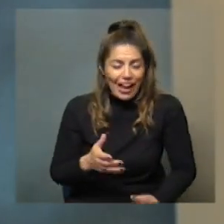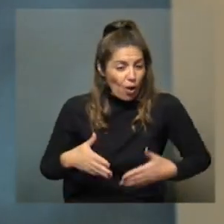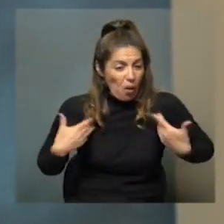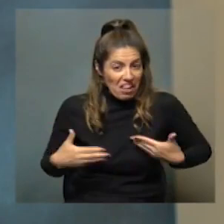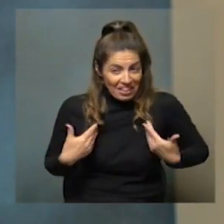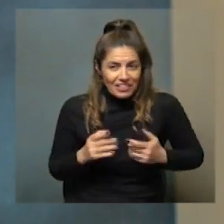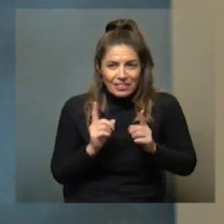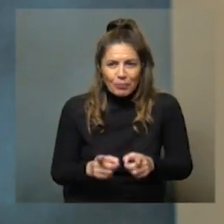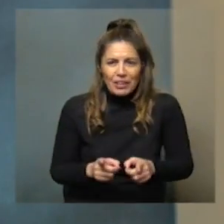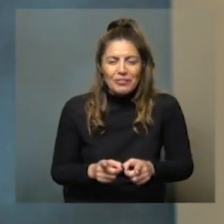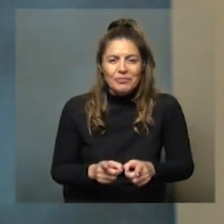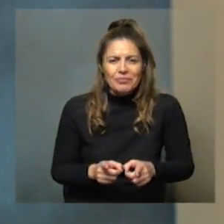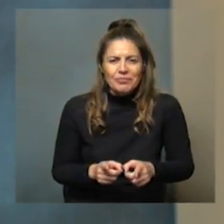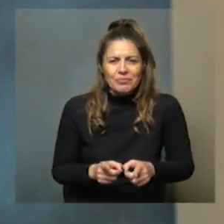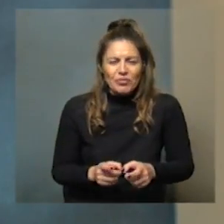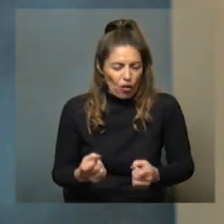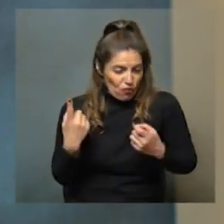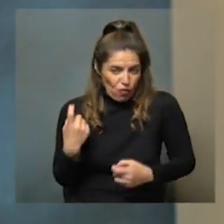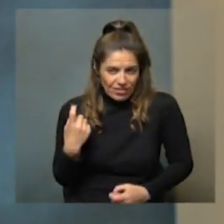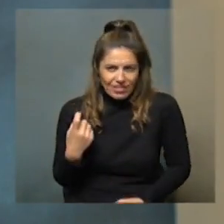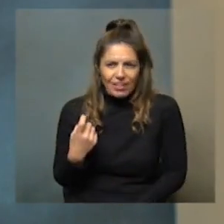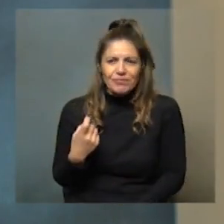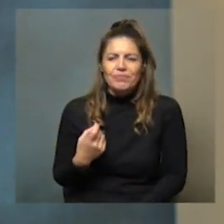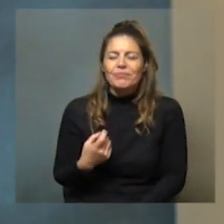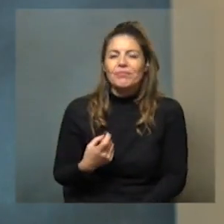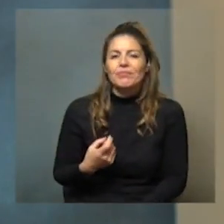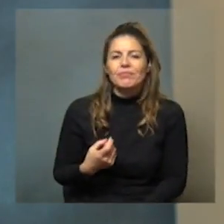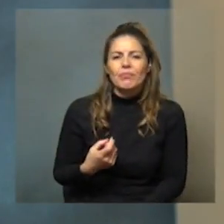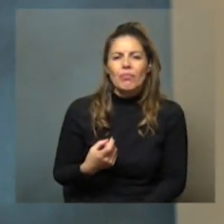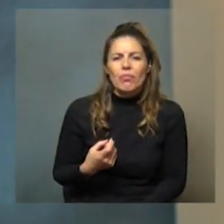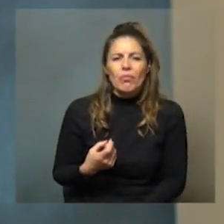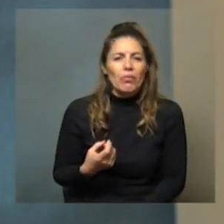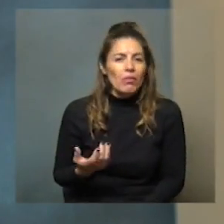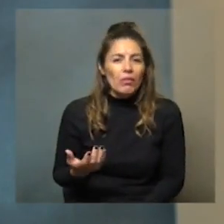arriba, o sea, con fuerza. Y